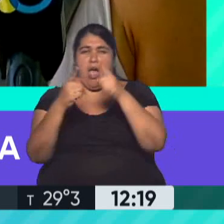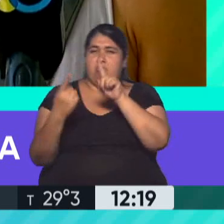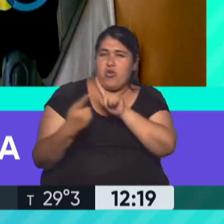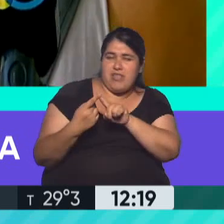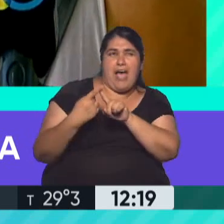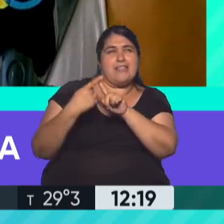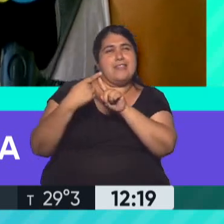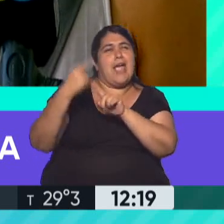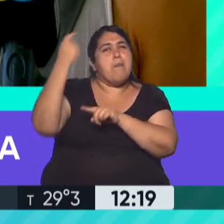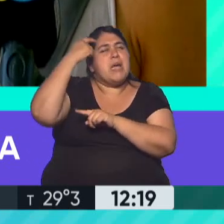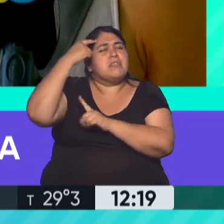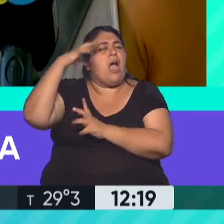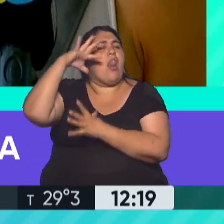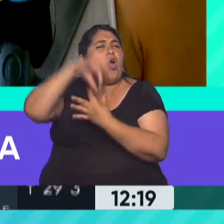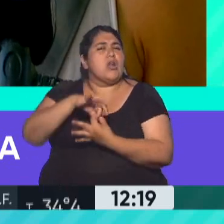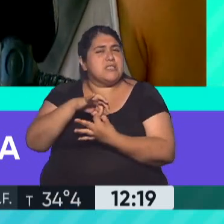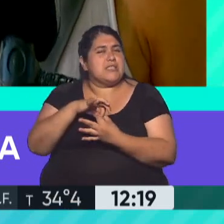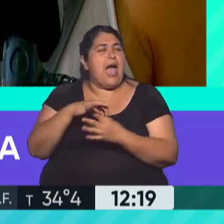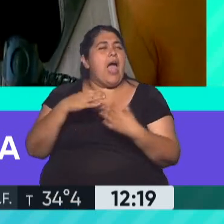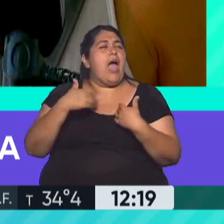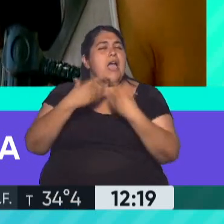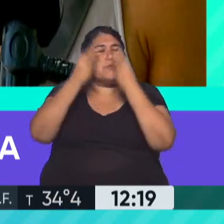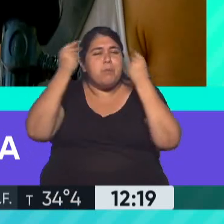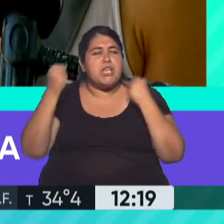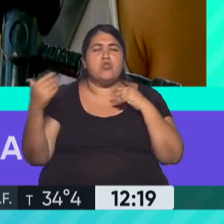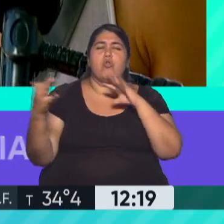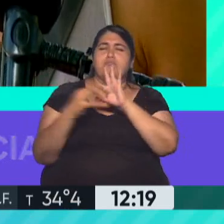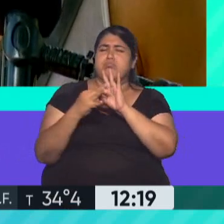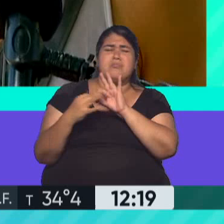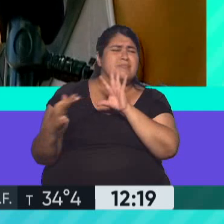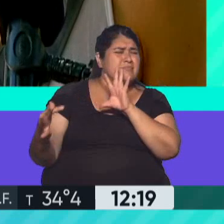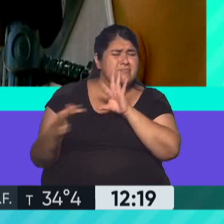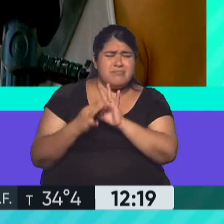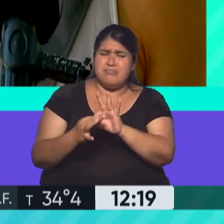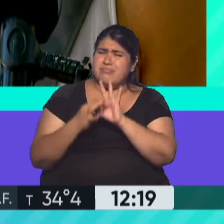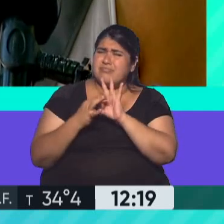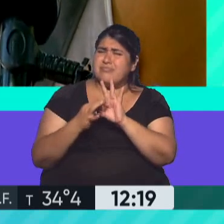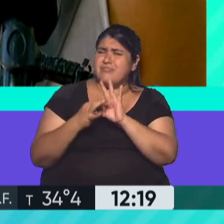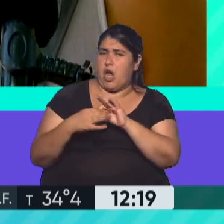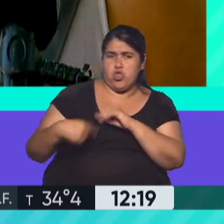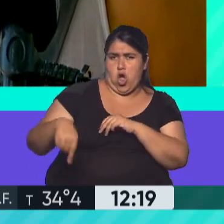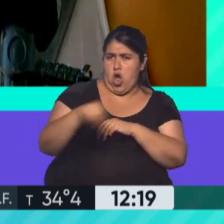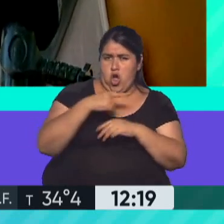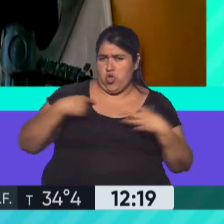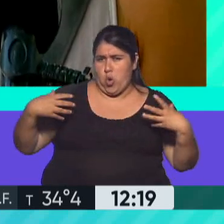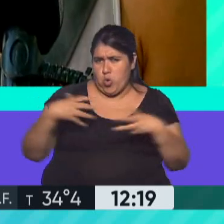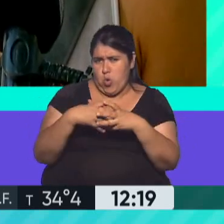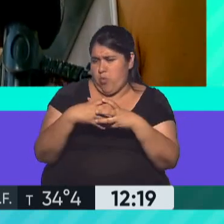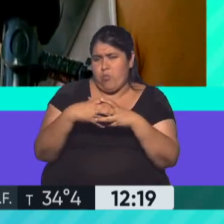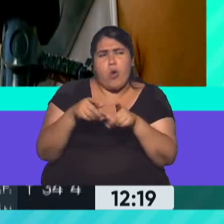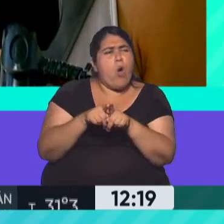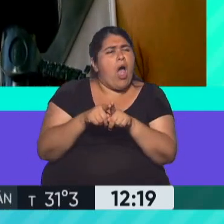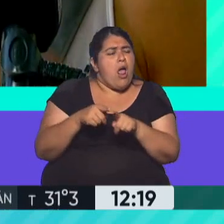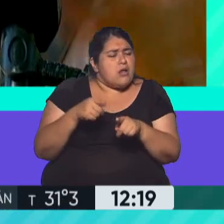mentales y trabajos físicos y trabajos espirituales. Había una conexión que nos permitía a todos, era una cosa